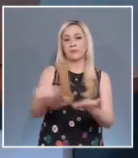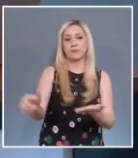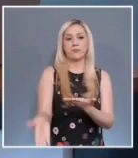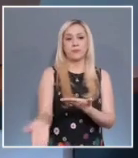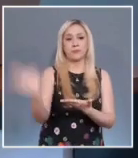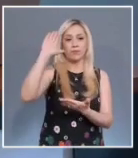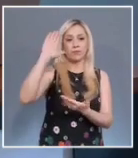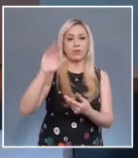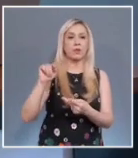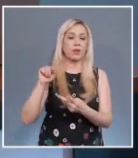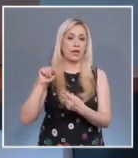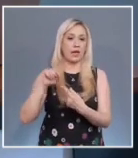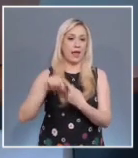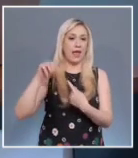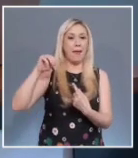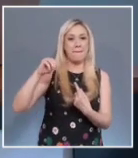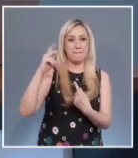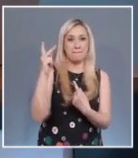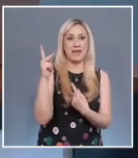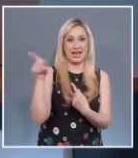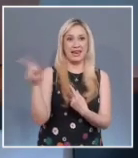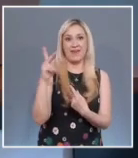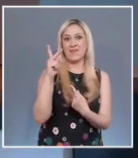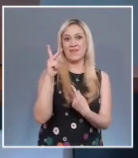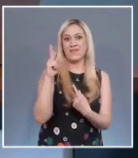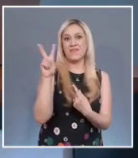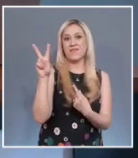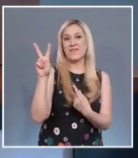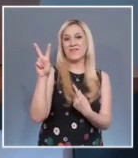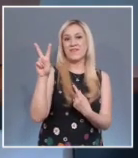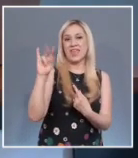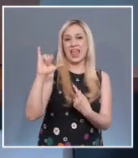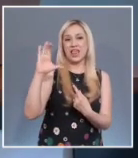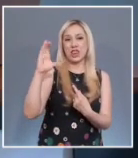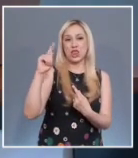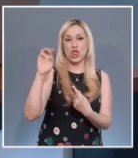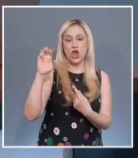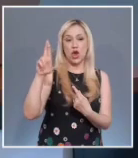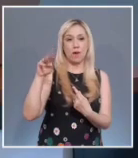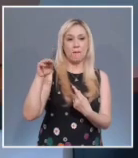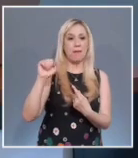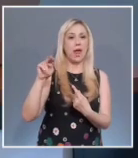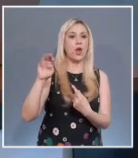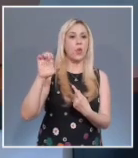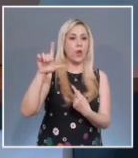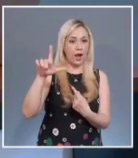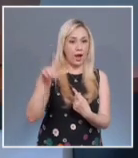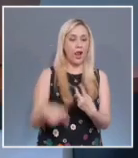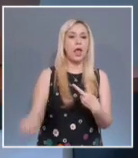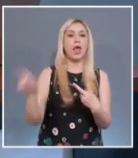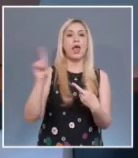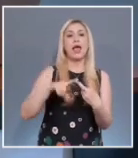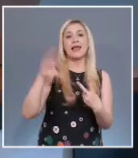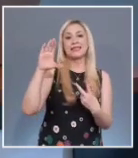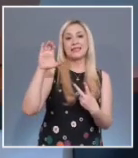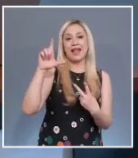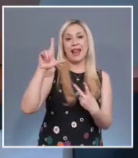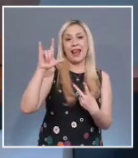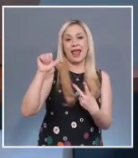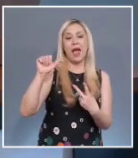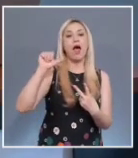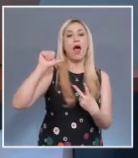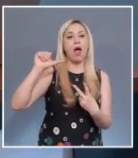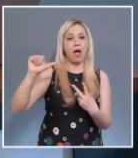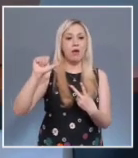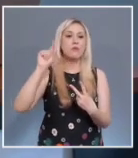Ministerio Público de la Federación, Víctor Manuel M., y de su superior jerárquico inmediato, Celia A., esto por haber